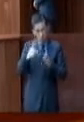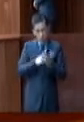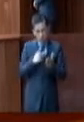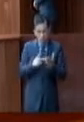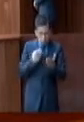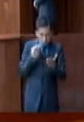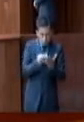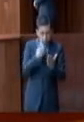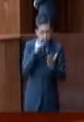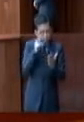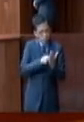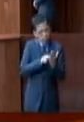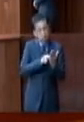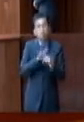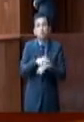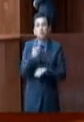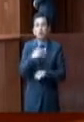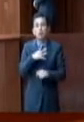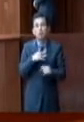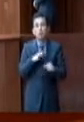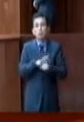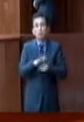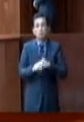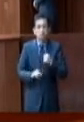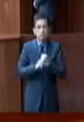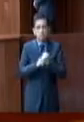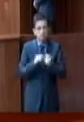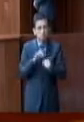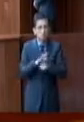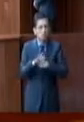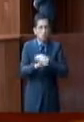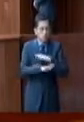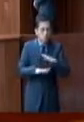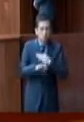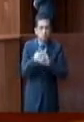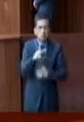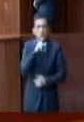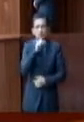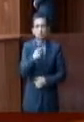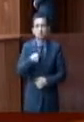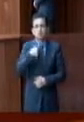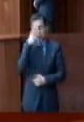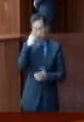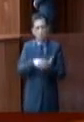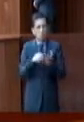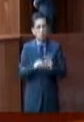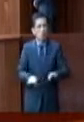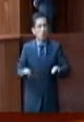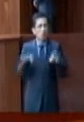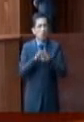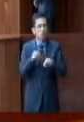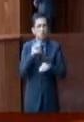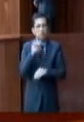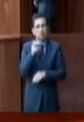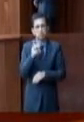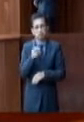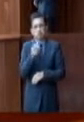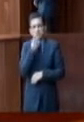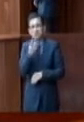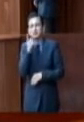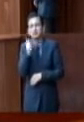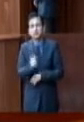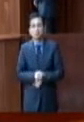la cuestión de los principios pero además creo que también es muy importante dejarlo señalado que los